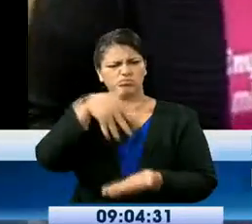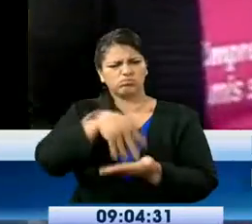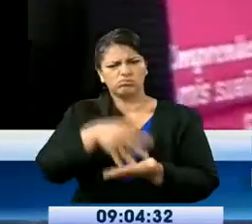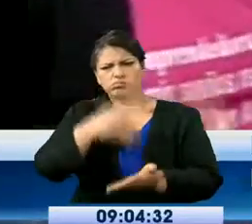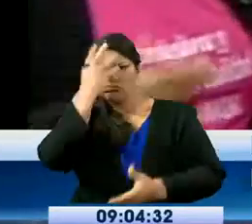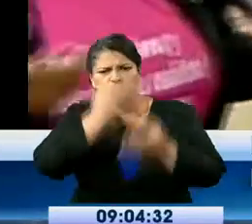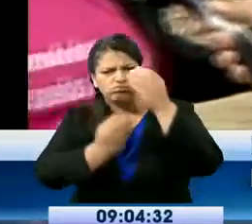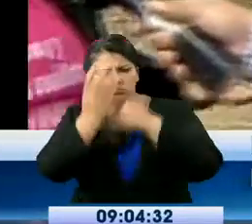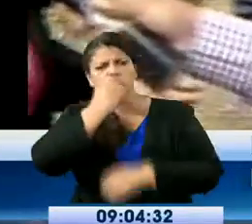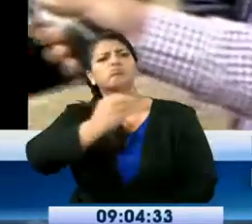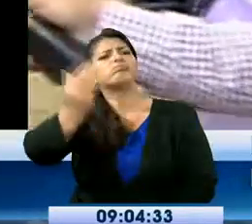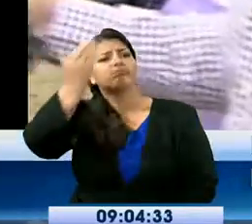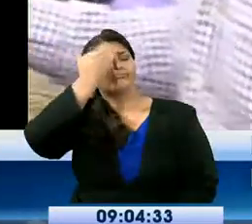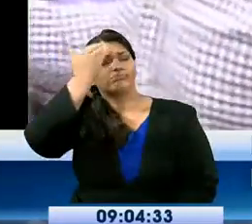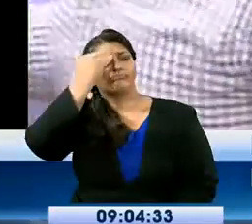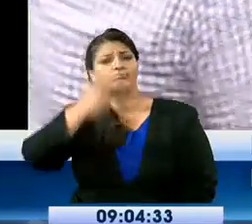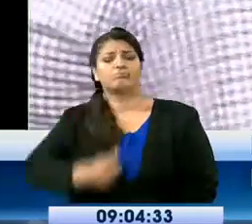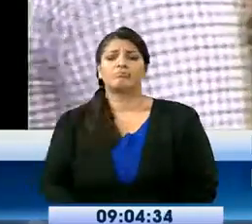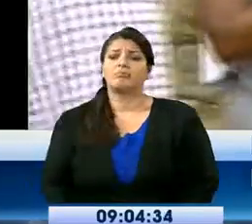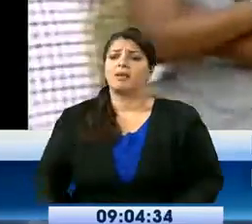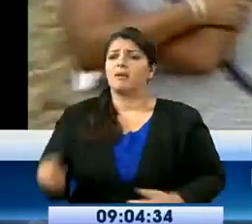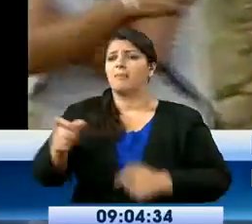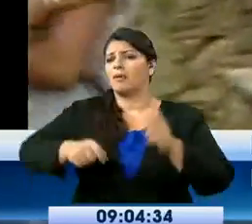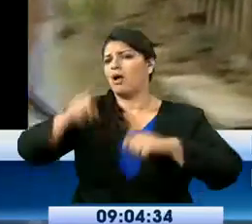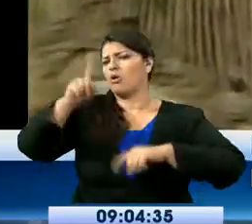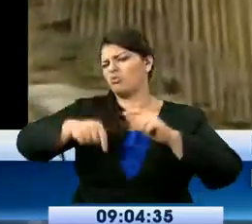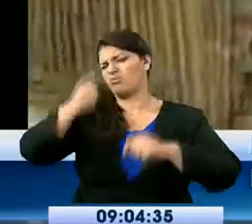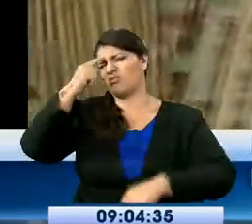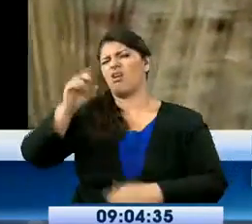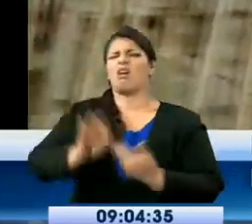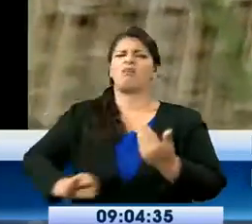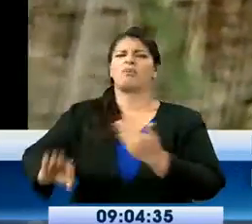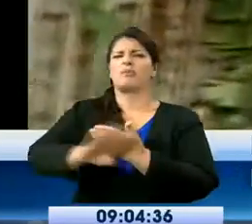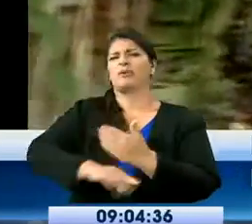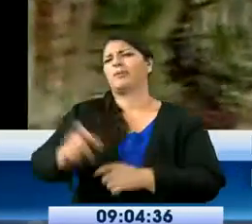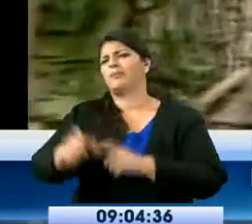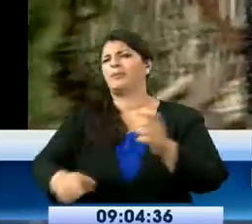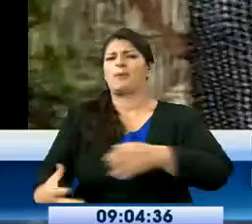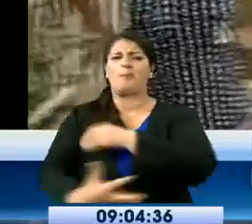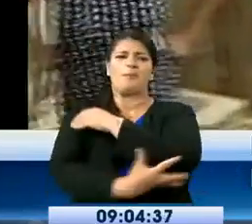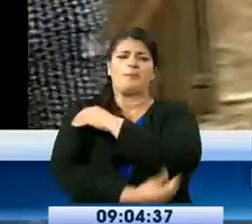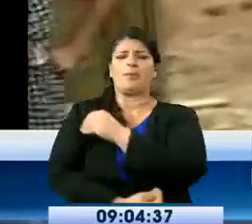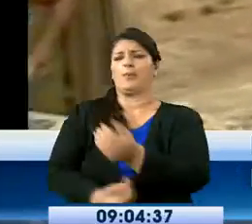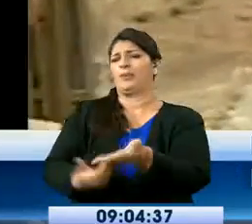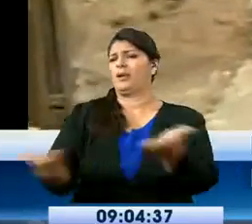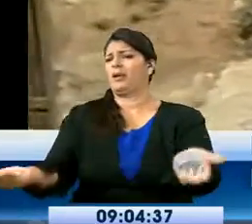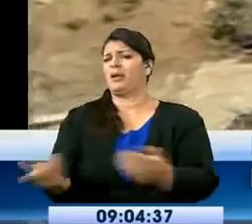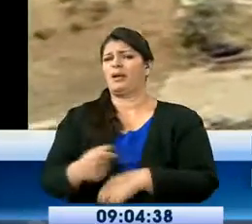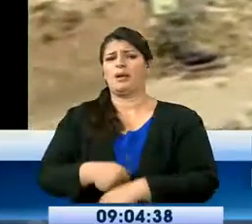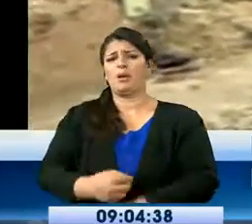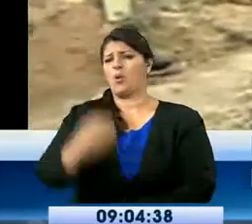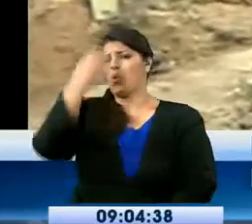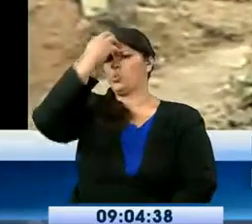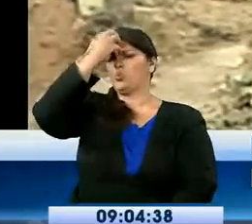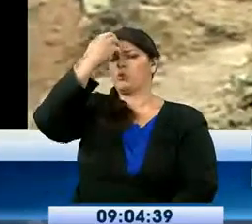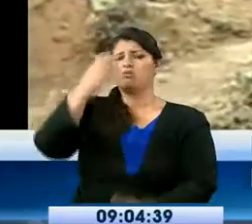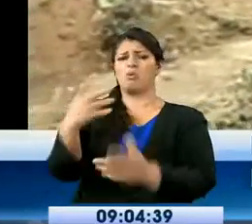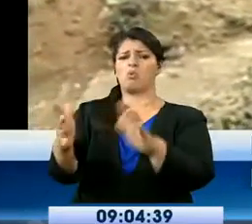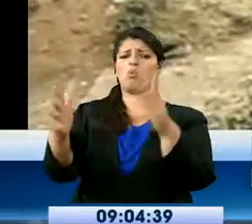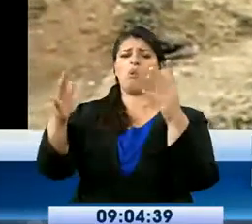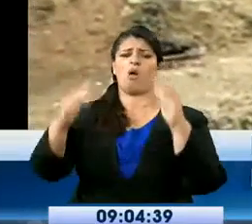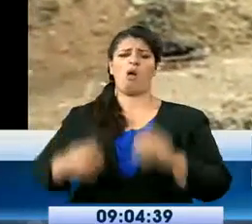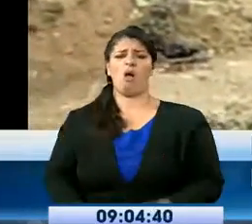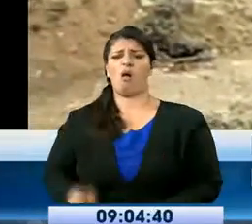sabemos, sino que ellos creen que como Flor de Bastión es un barrio marginal y entre comillas vivimos personas ignorantes, como dijo el señor que nos vino a visitar, está